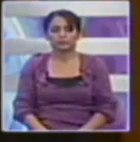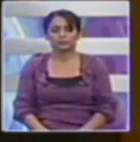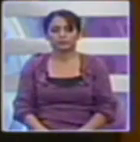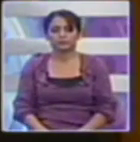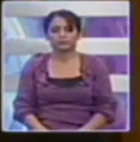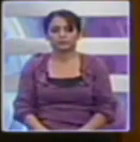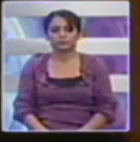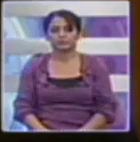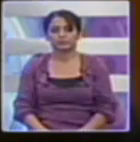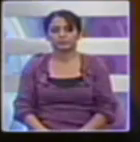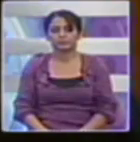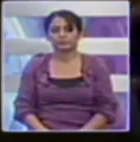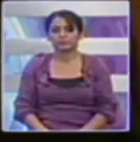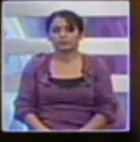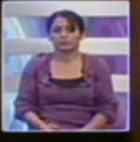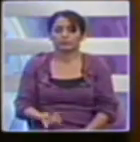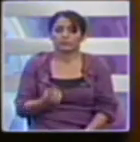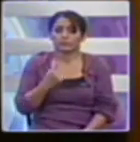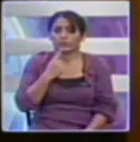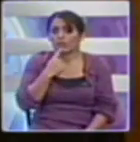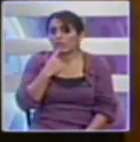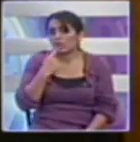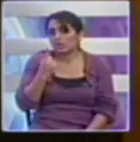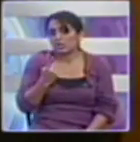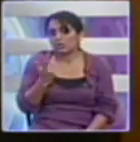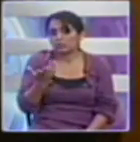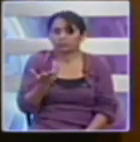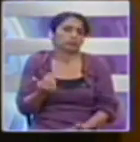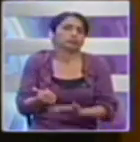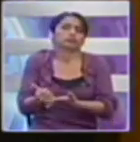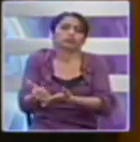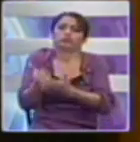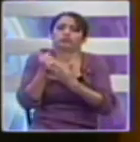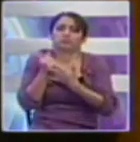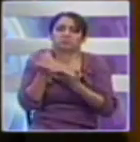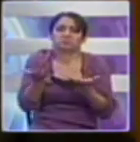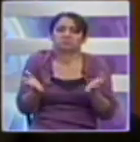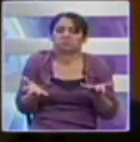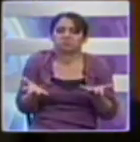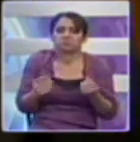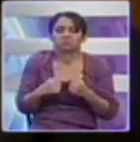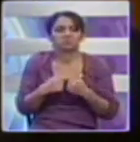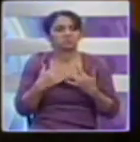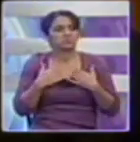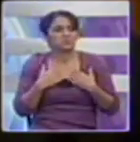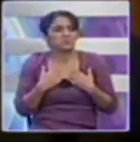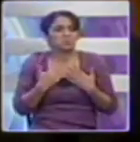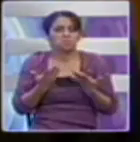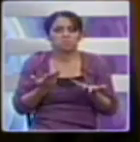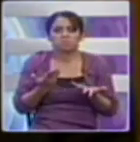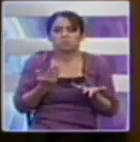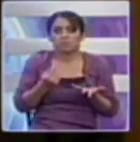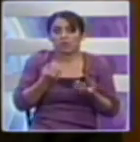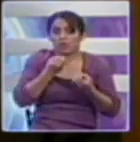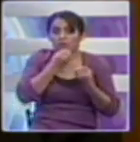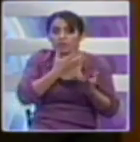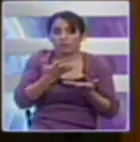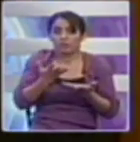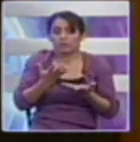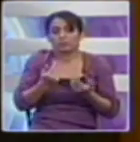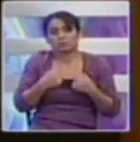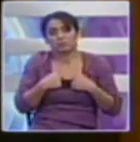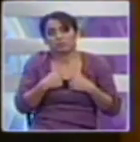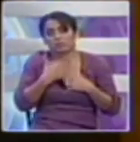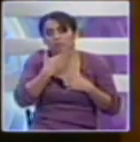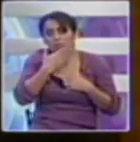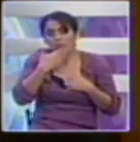Y además el ICE no ayuda en forma completa. Y yo hubiese preferido, y eso lo voy a decir aquí en el plenario, que también